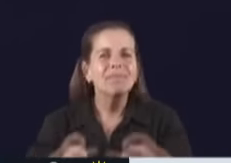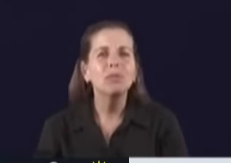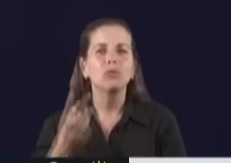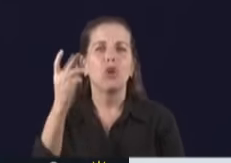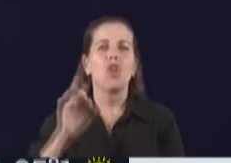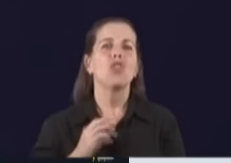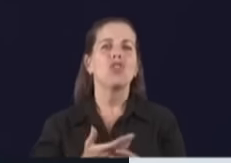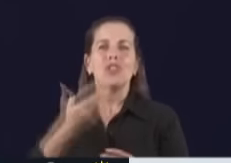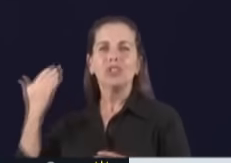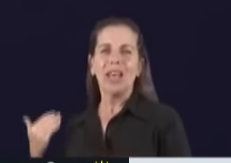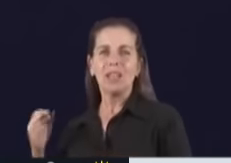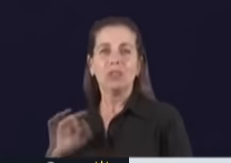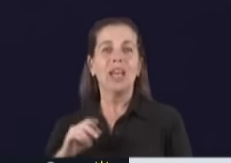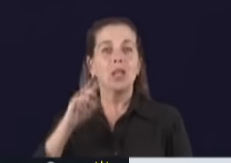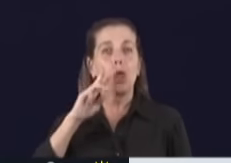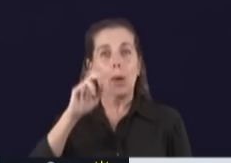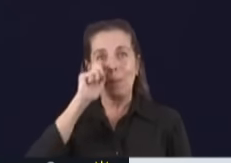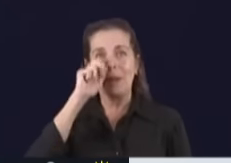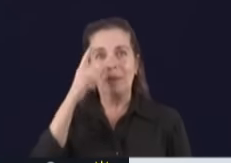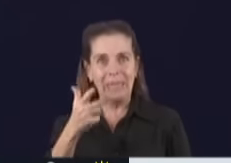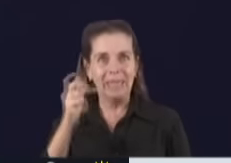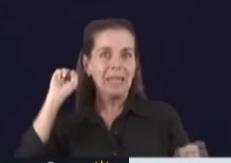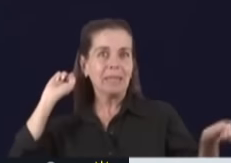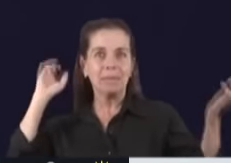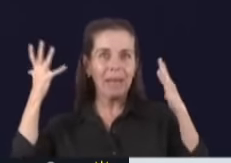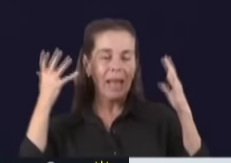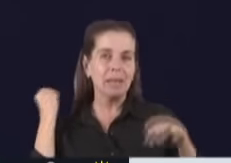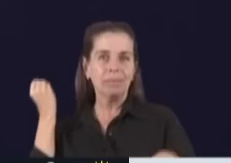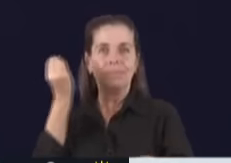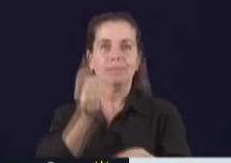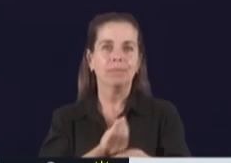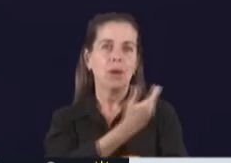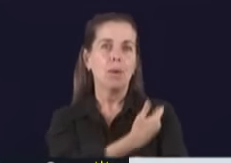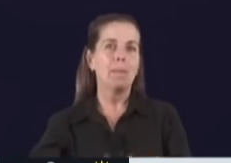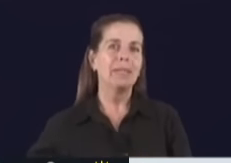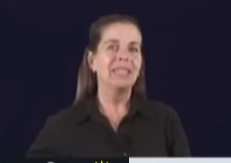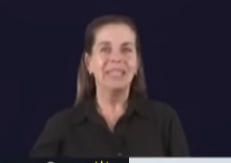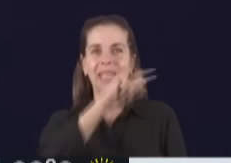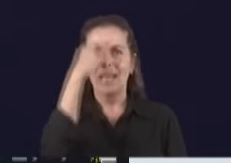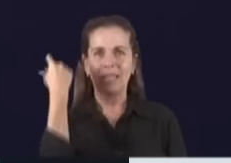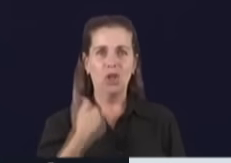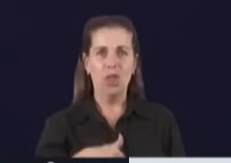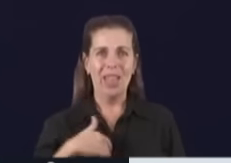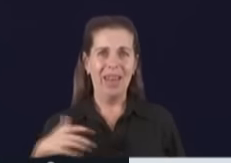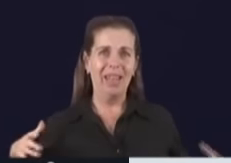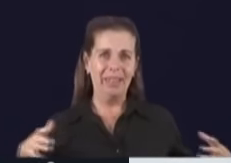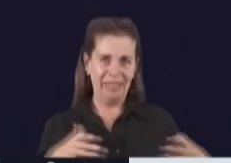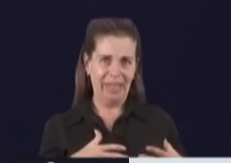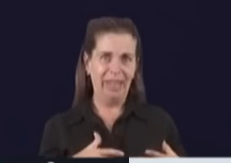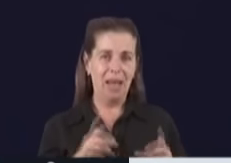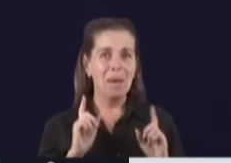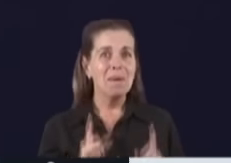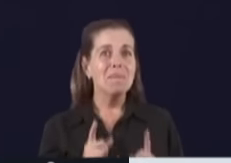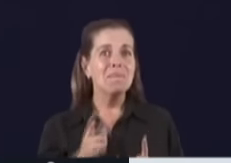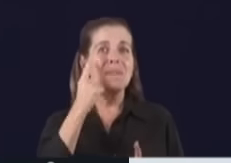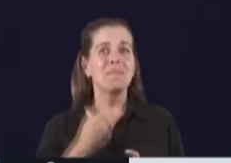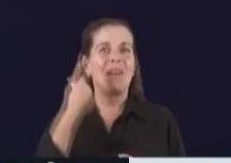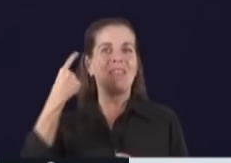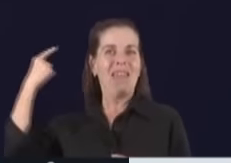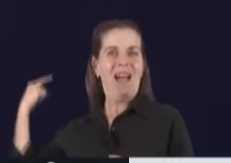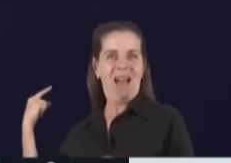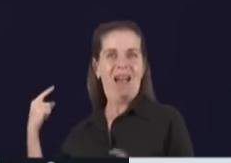hoy, Javier Gerardo Milei asumía como presidente de la Nación Argentina. Ese día, desde las escalinatas